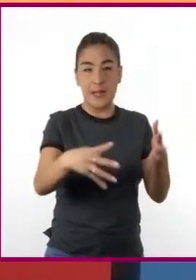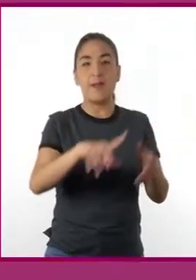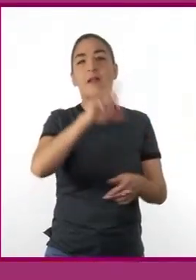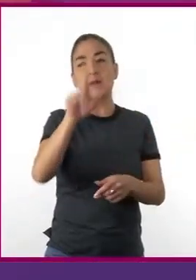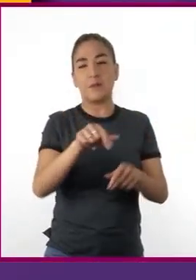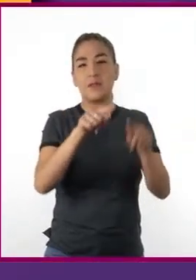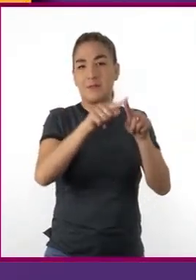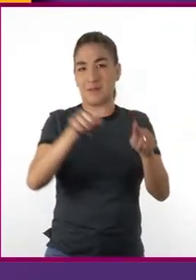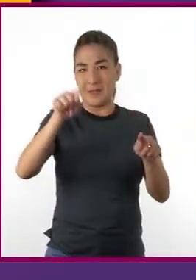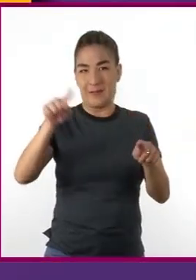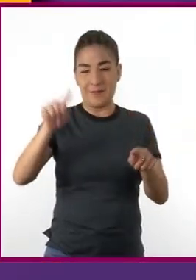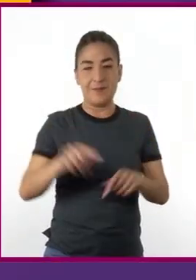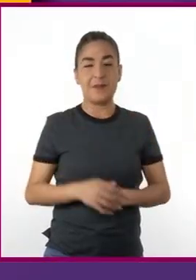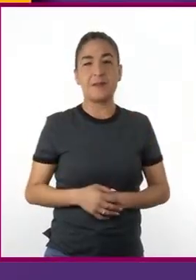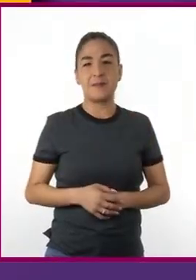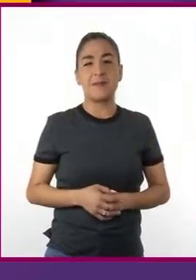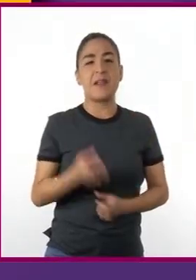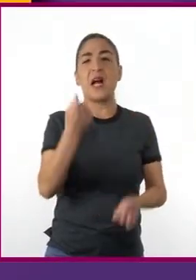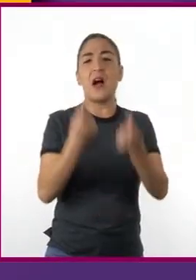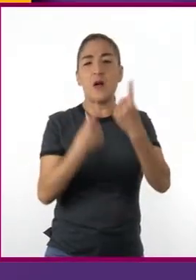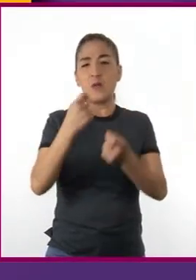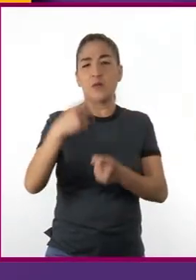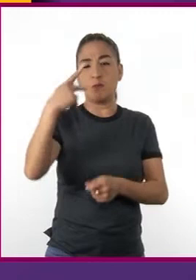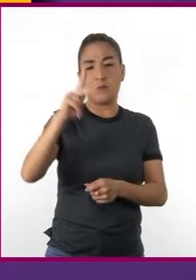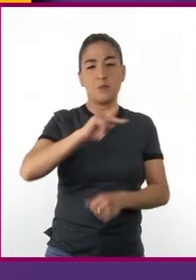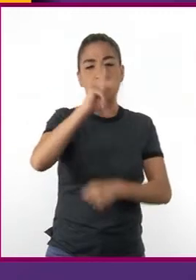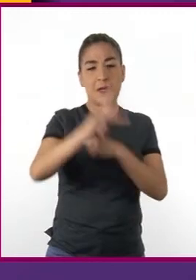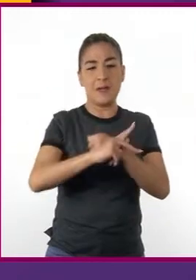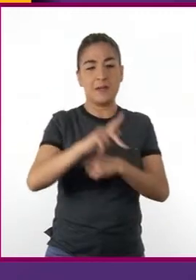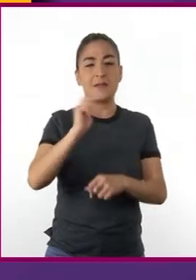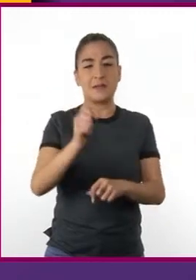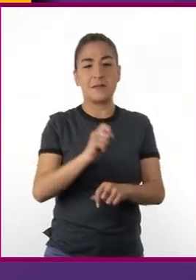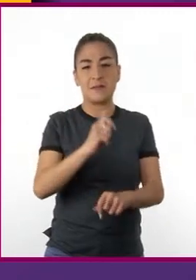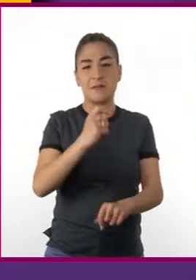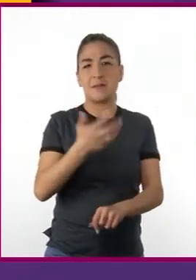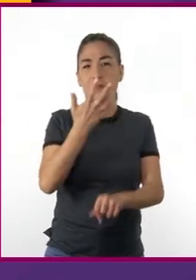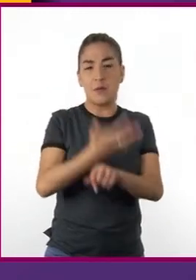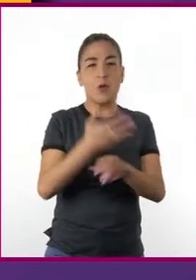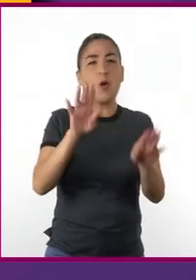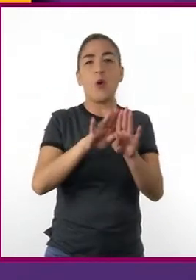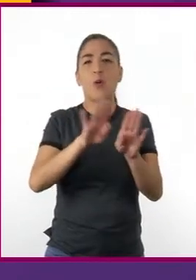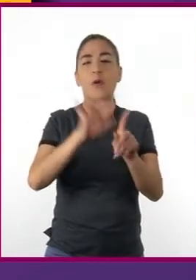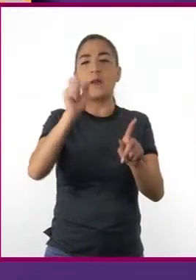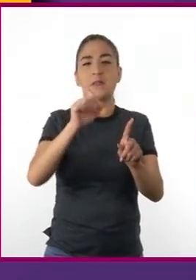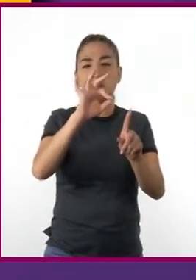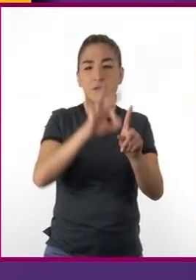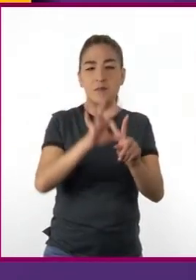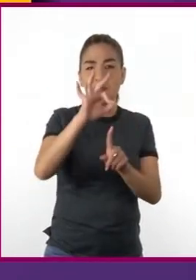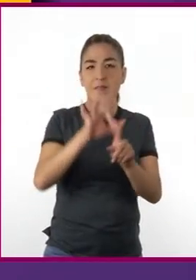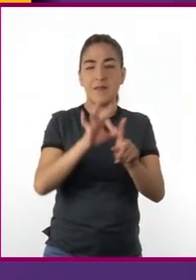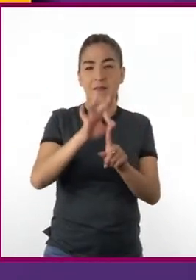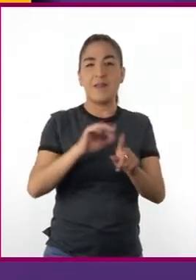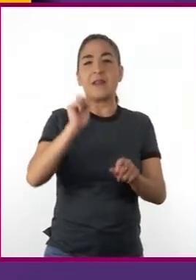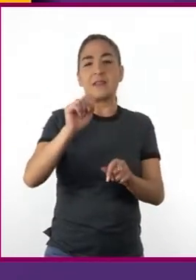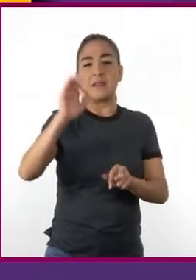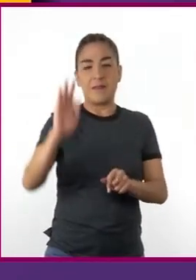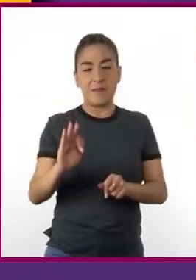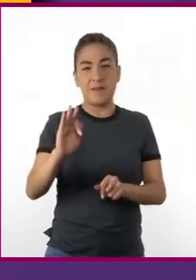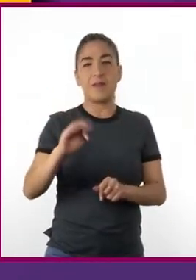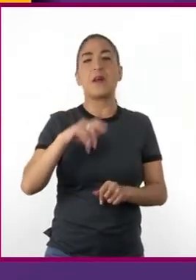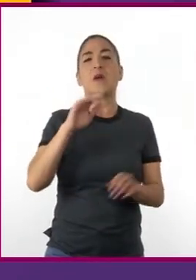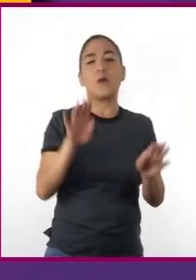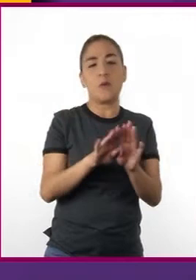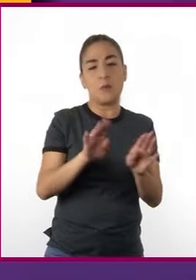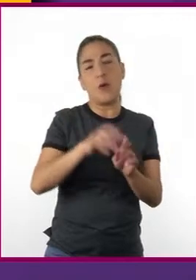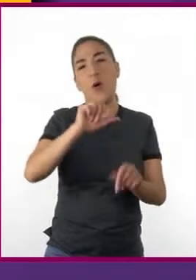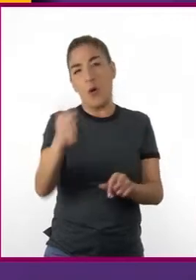una gráfica. En algunos países como Estados Unidos de América, la temperatura se mide en grados Fahrenheit y no en grados Celsius o